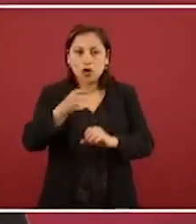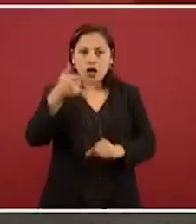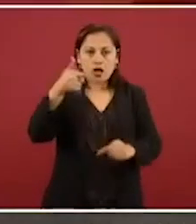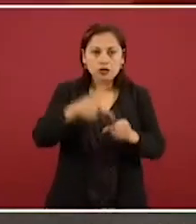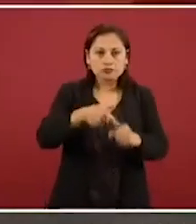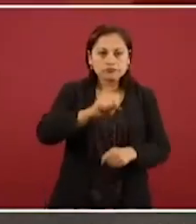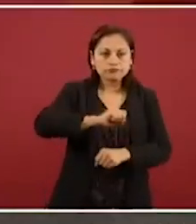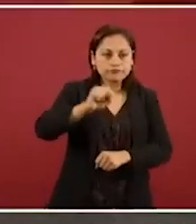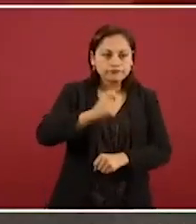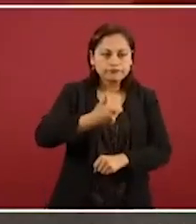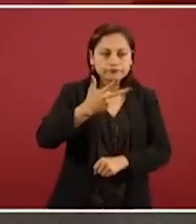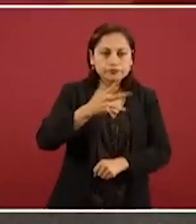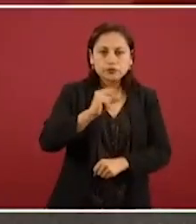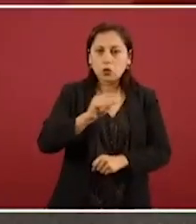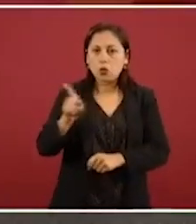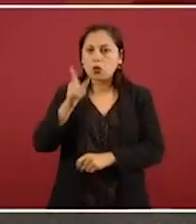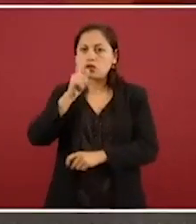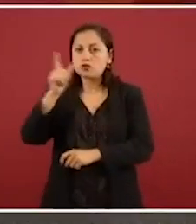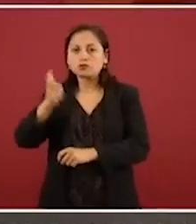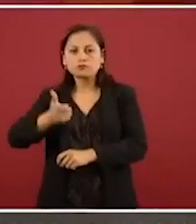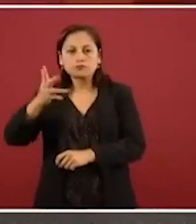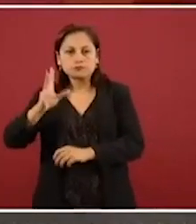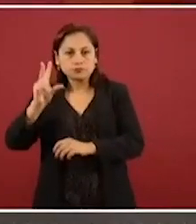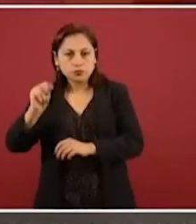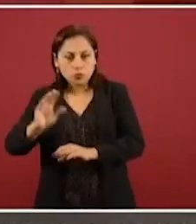de diésel.